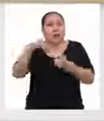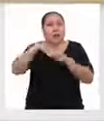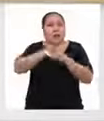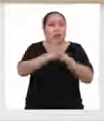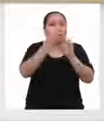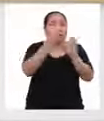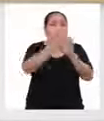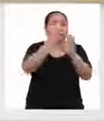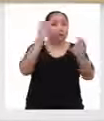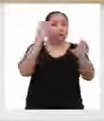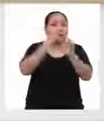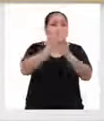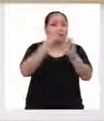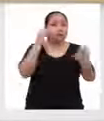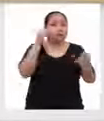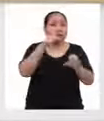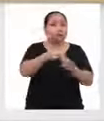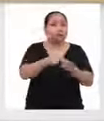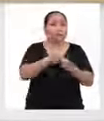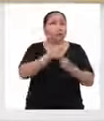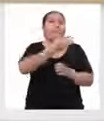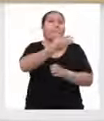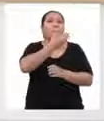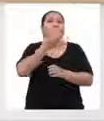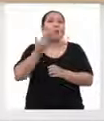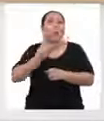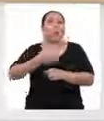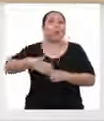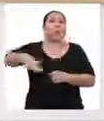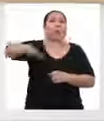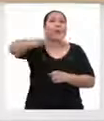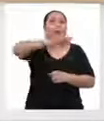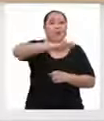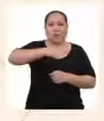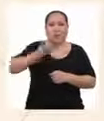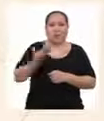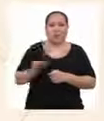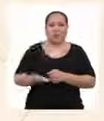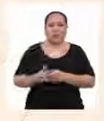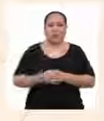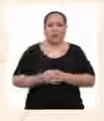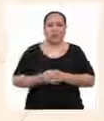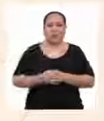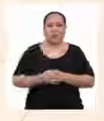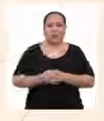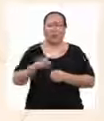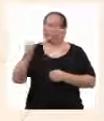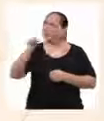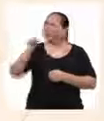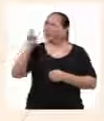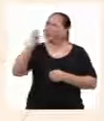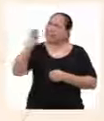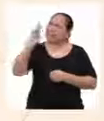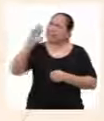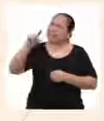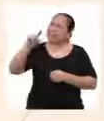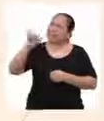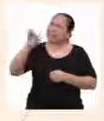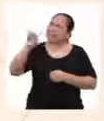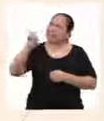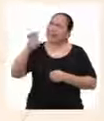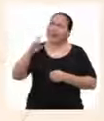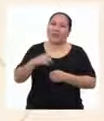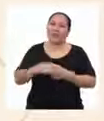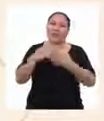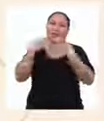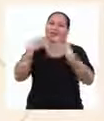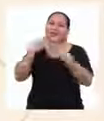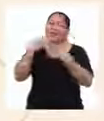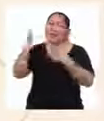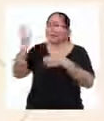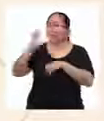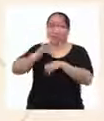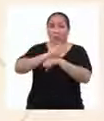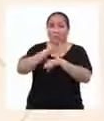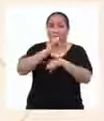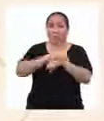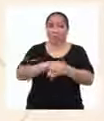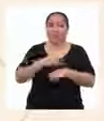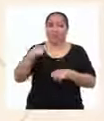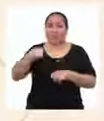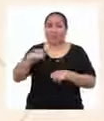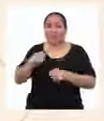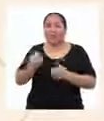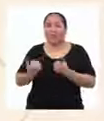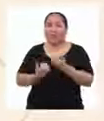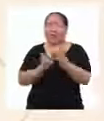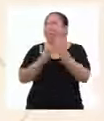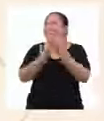transportes sea más llevadera para todos y todas. Claro, profesora Gisela. Gracias por sus consejos y